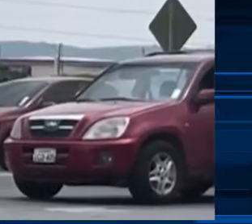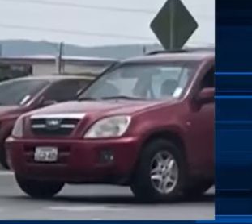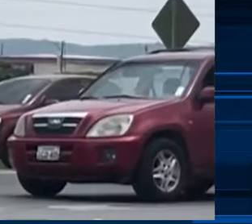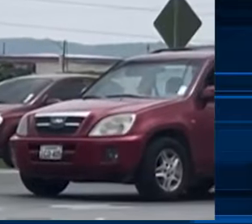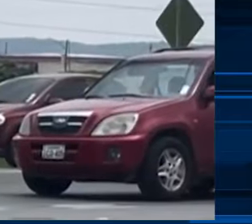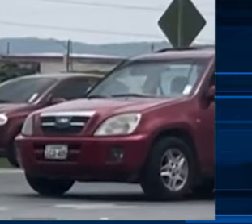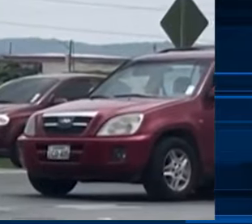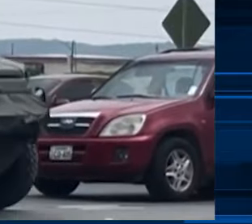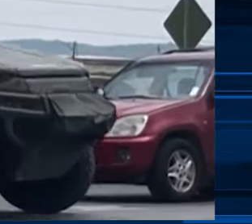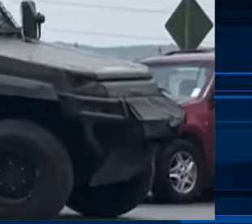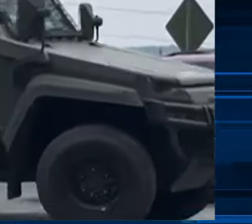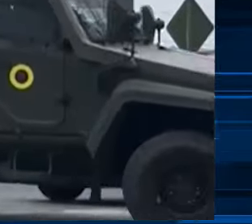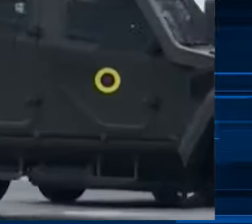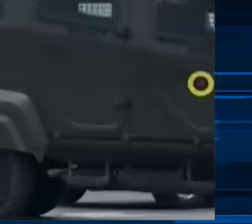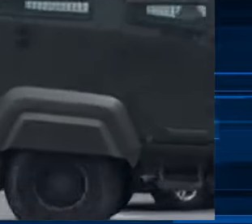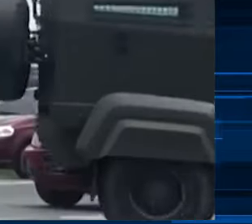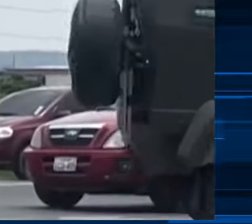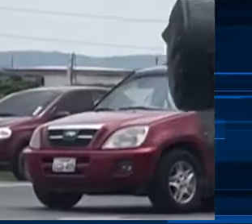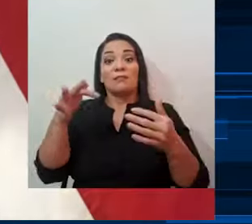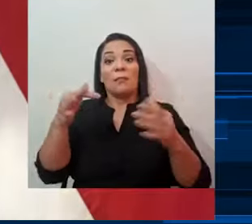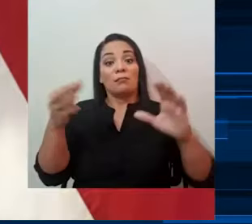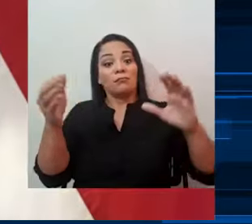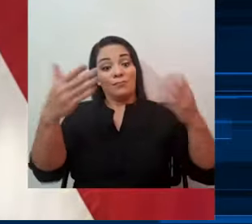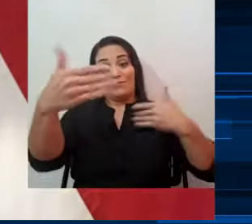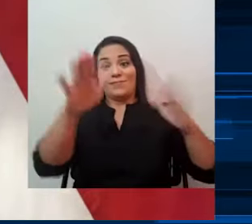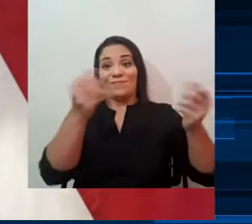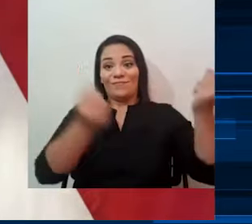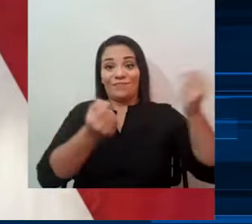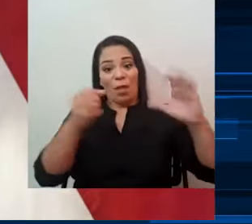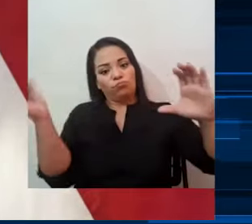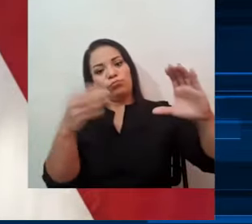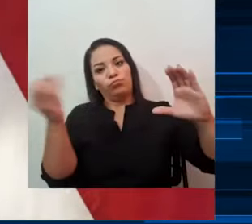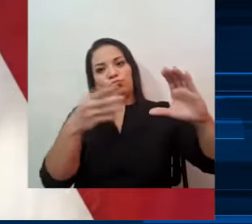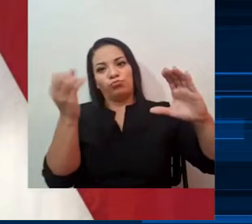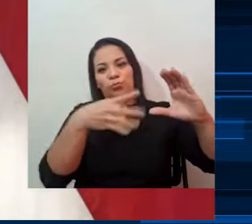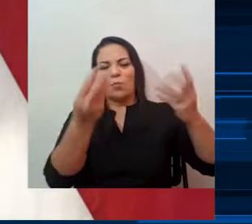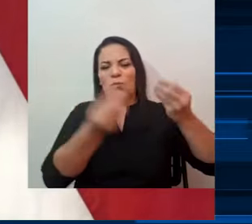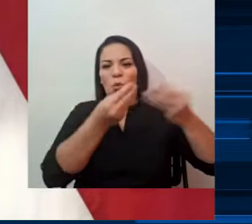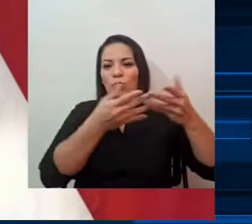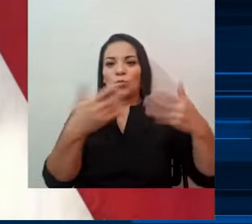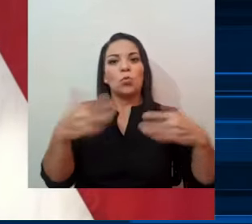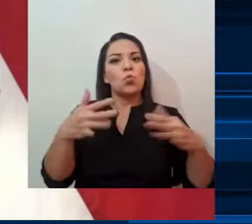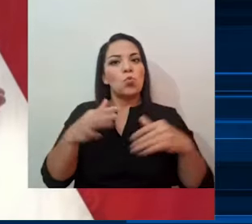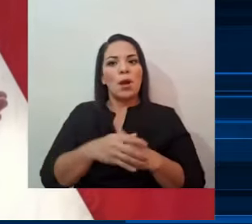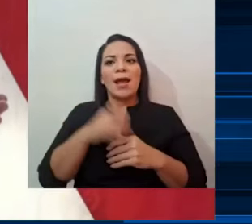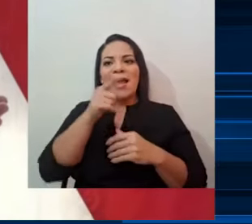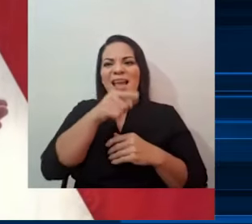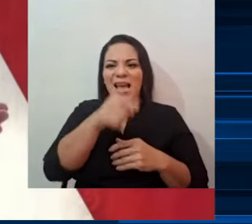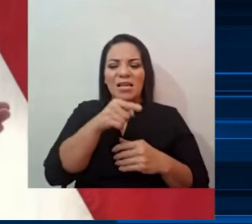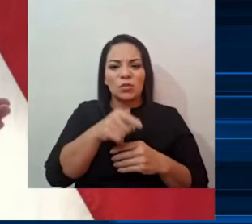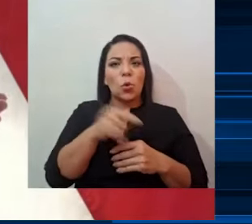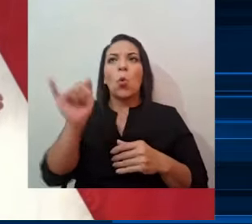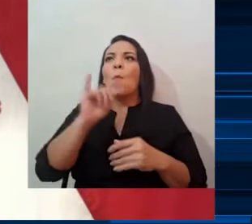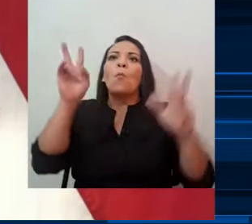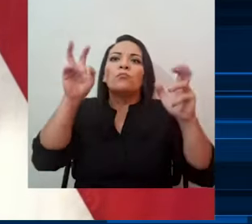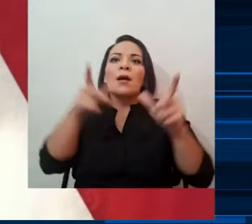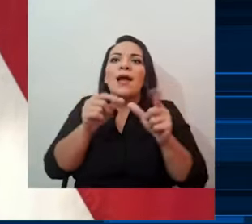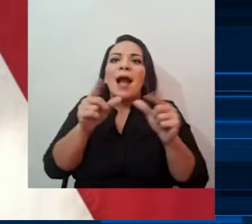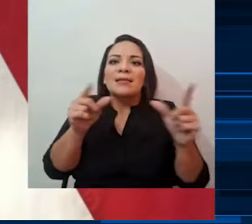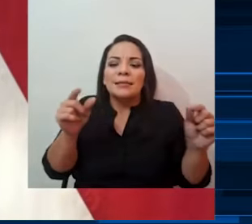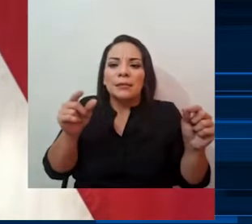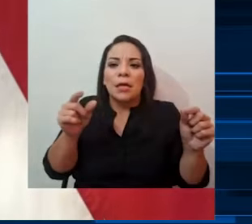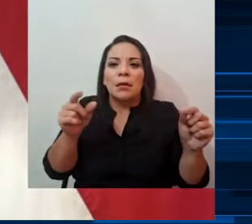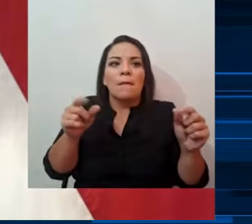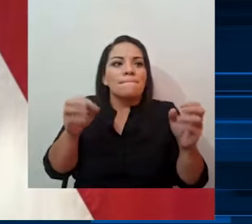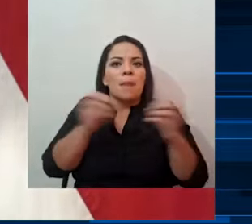de Costa Rica reaccionara al respecto. Según Chávez, la situación de violencia en Ecuador, producto de los narcotraficantes, es el reflejo de falta